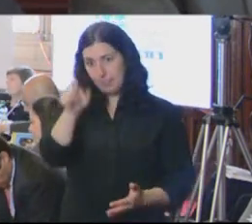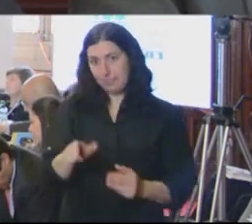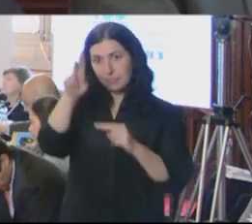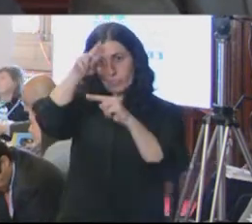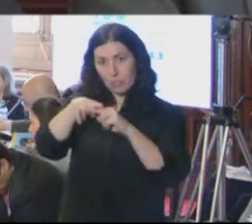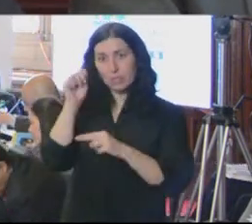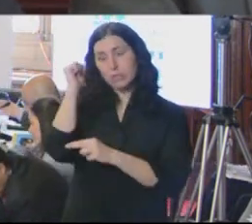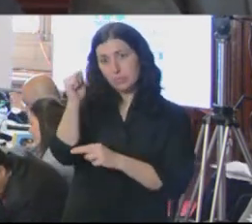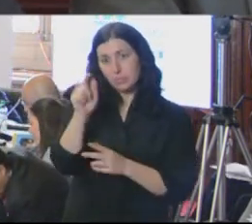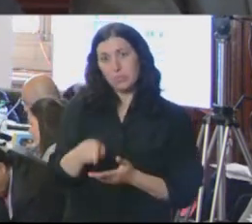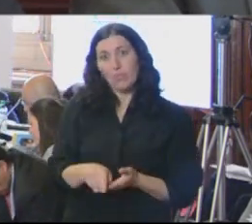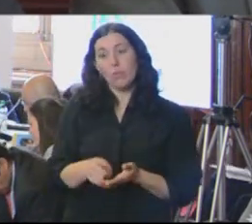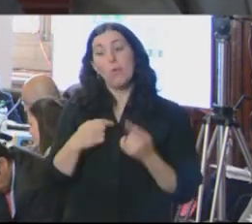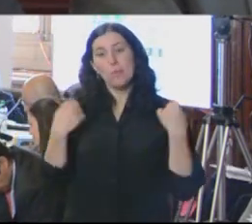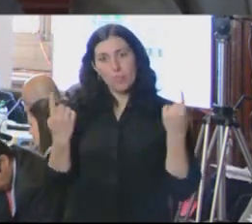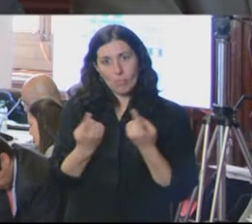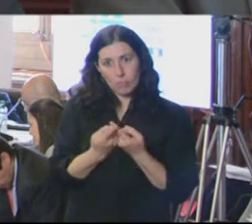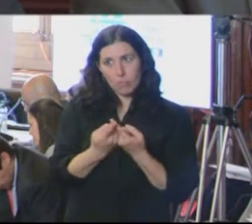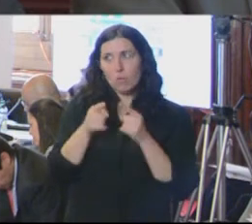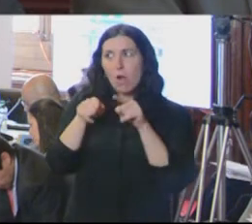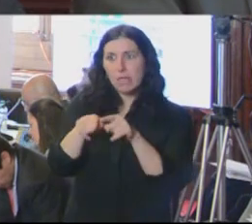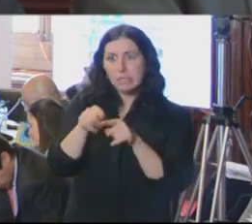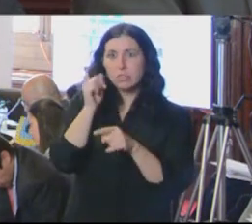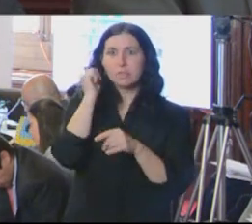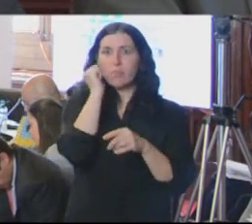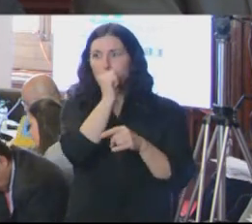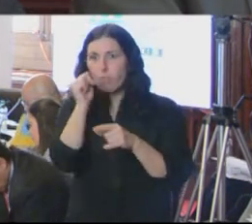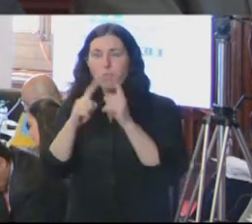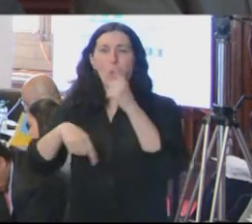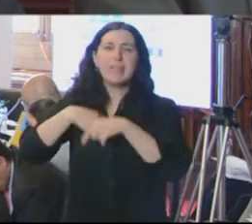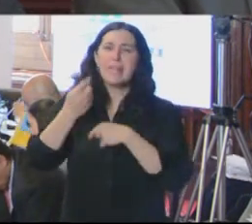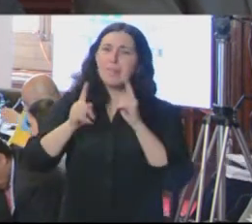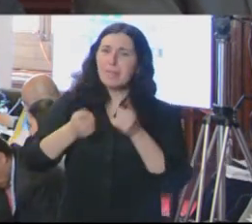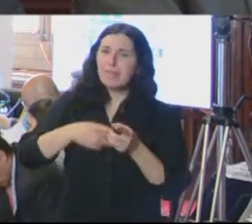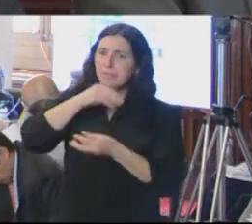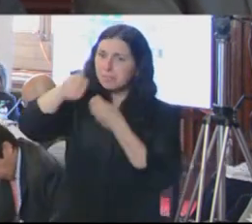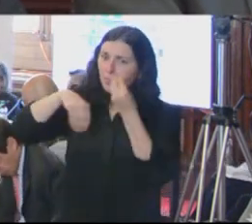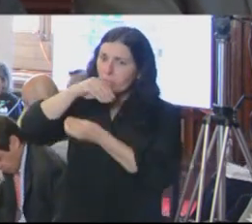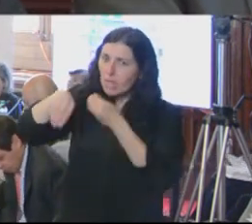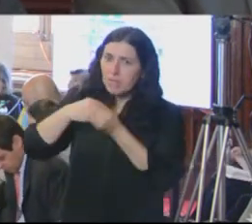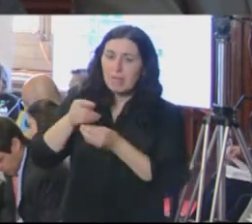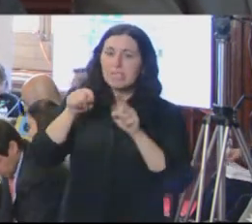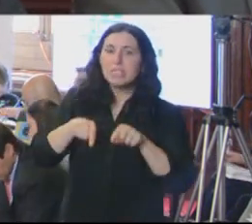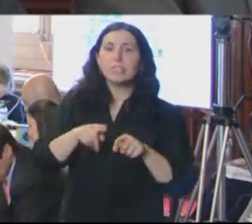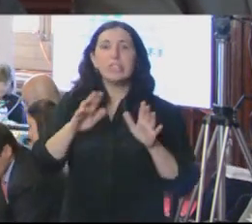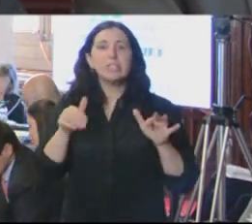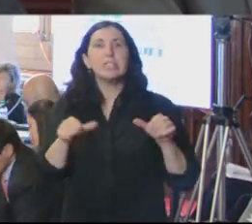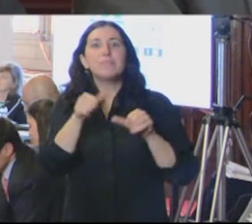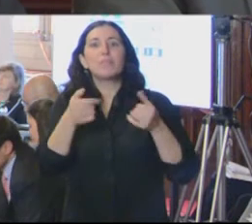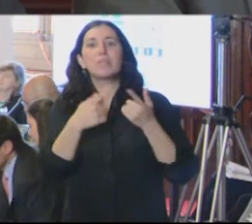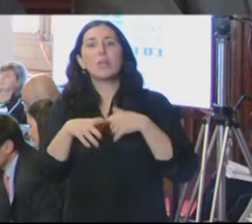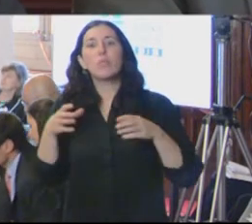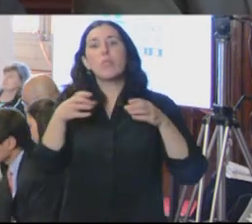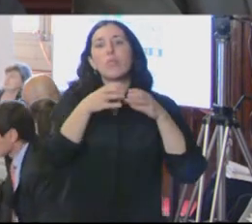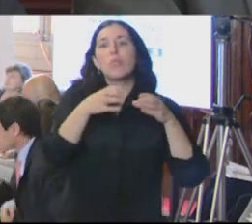Estos asesinatos y 11 de sus familiares, hechos imputables a grupos paramilitares, grupos armados